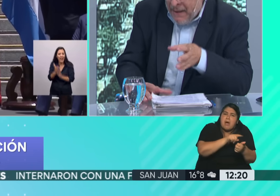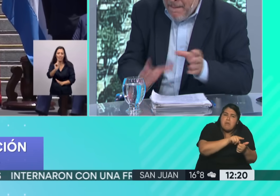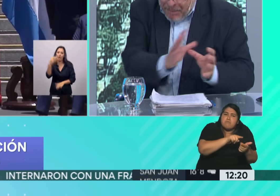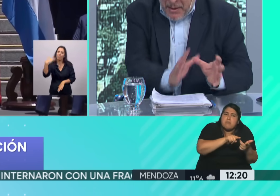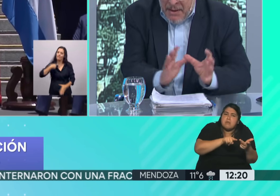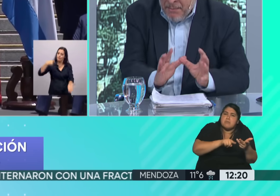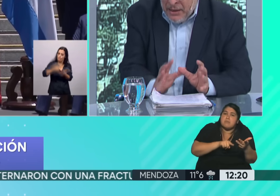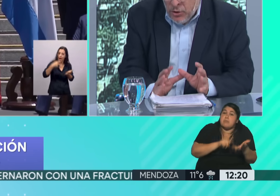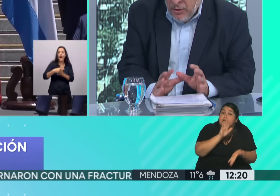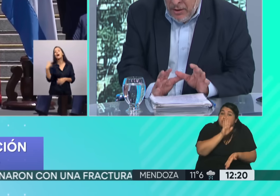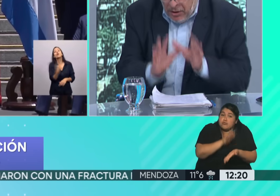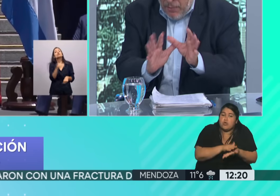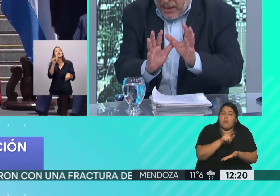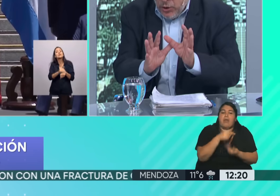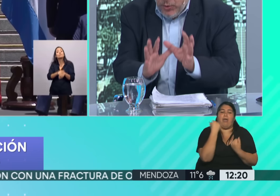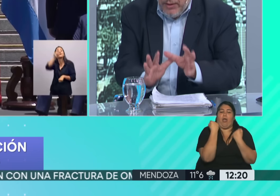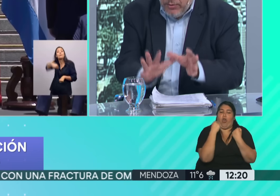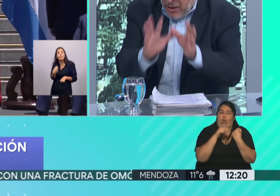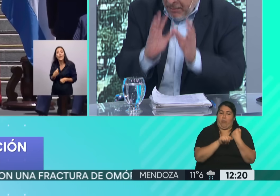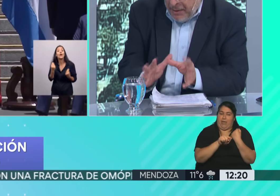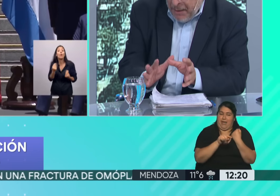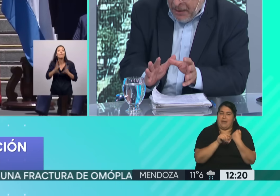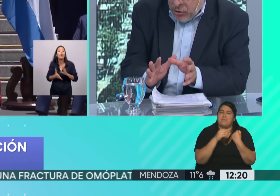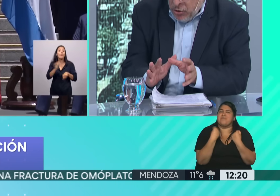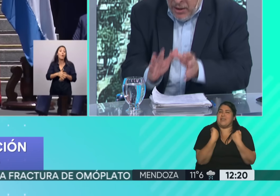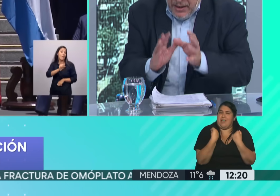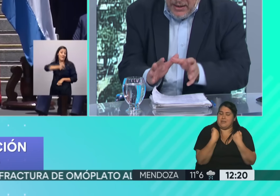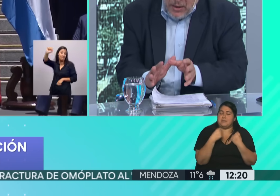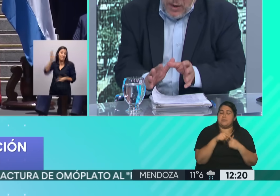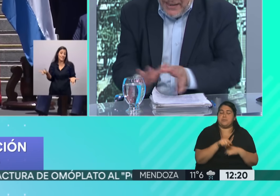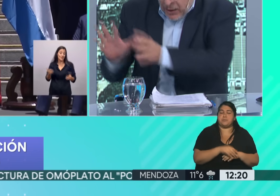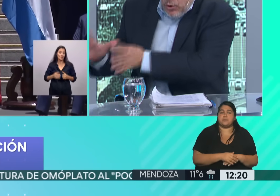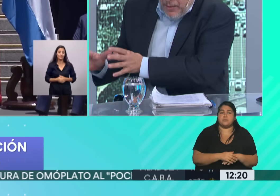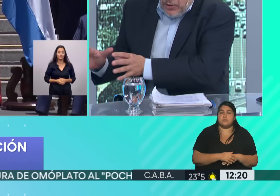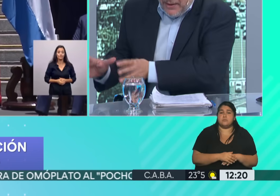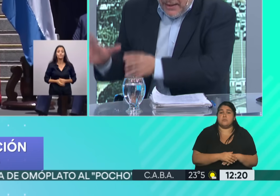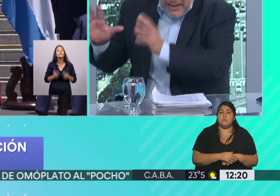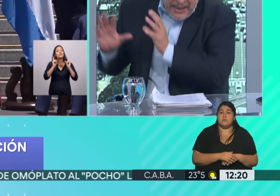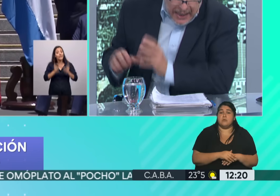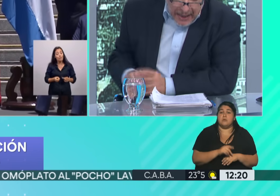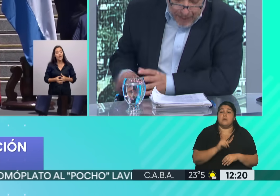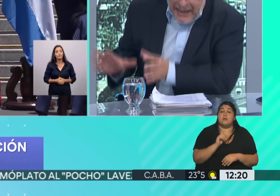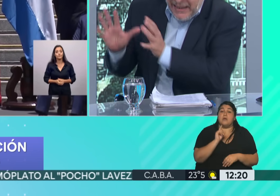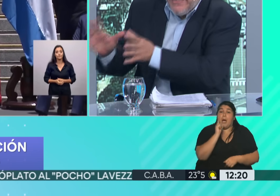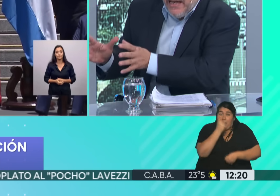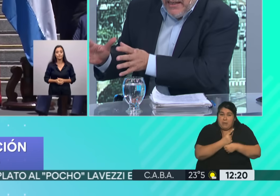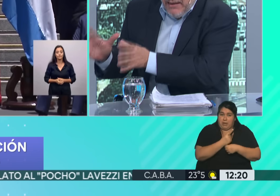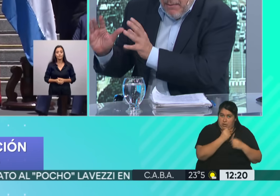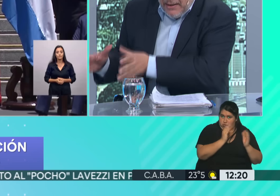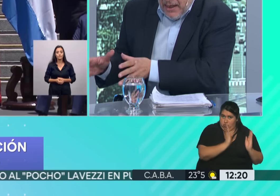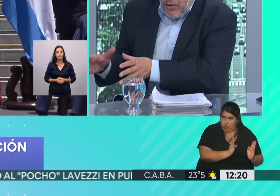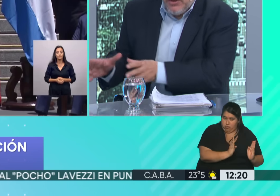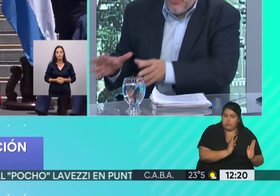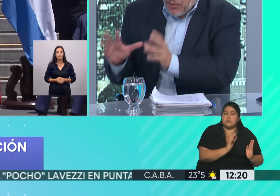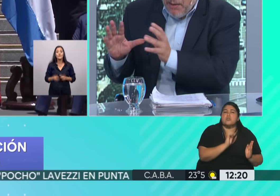económica primer paso y digo para que nos ubiquemos primer paso del cual el segundo paso va a ser el paquete de leyes que